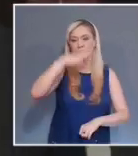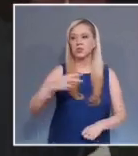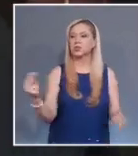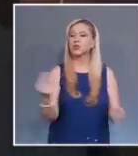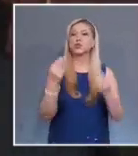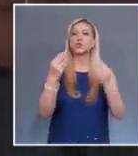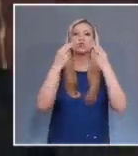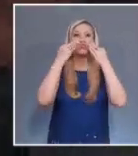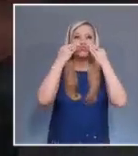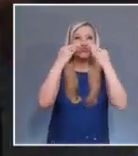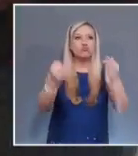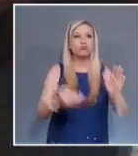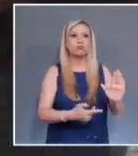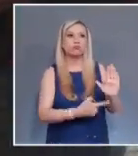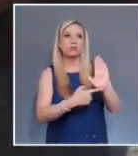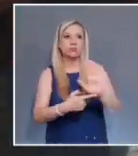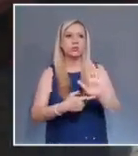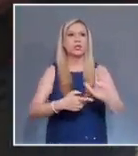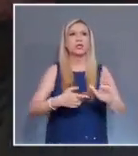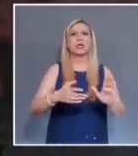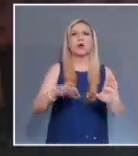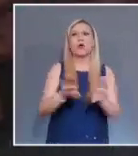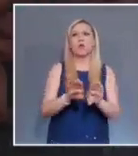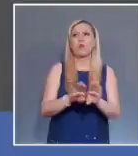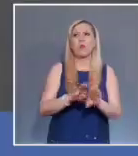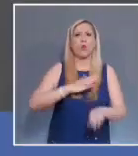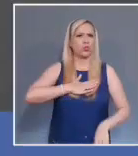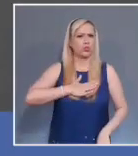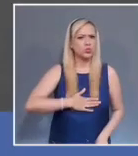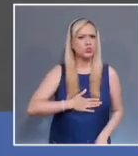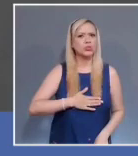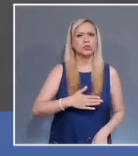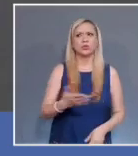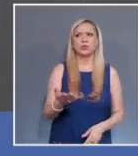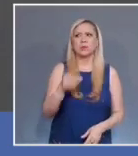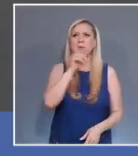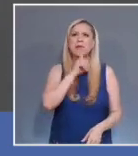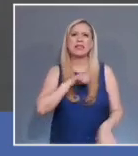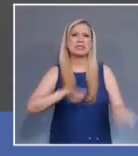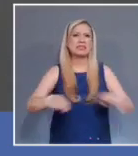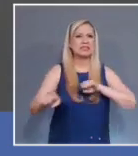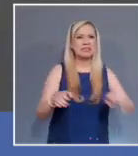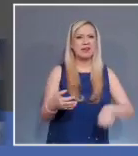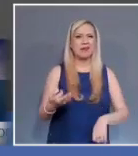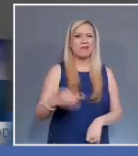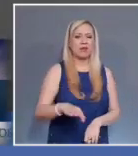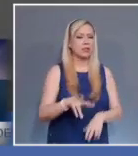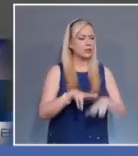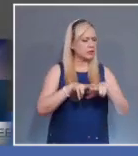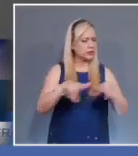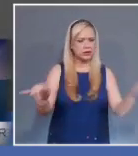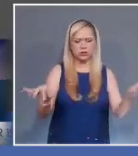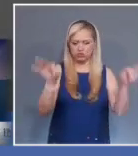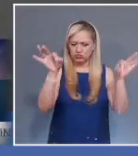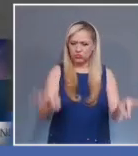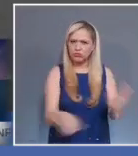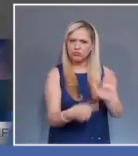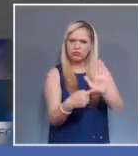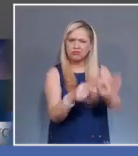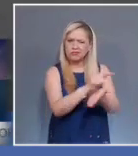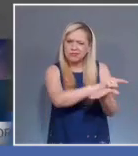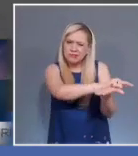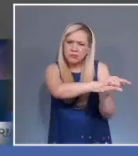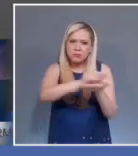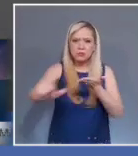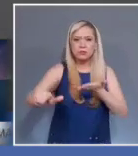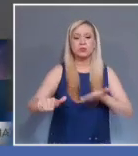de fraude y se sancionen las irregularidades. Al mantener la integridad del proceso electoral, los